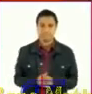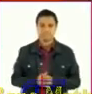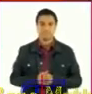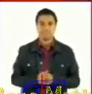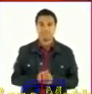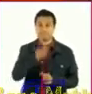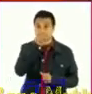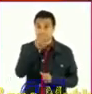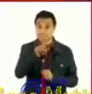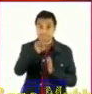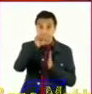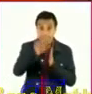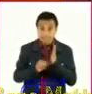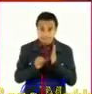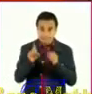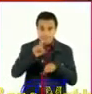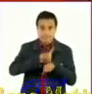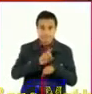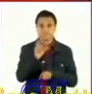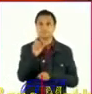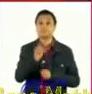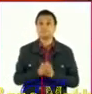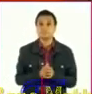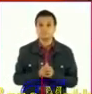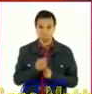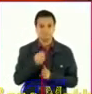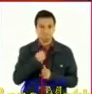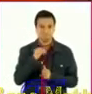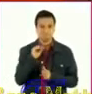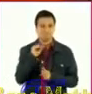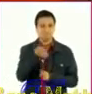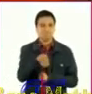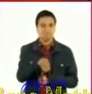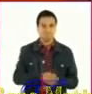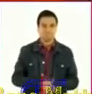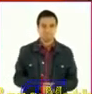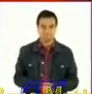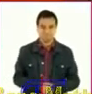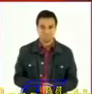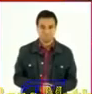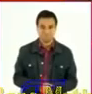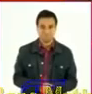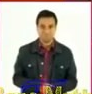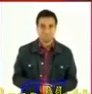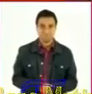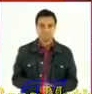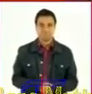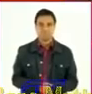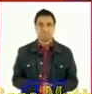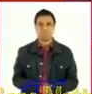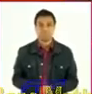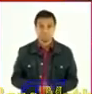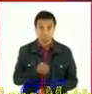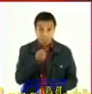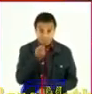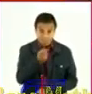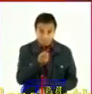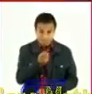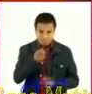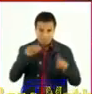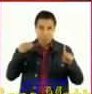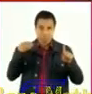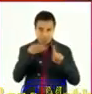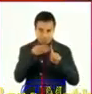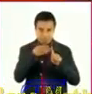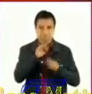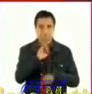el mes y el número de día en el que realizaremos cada acción o tarea. Así nos podemos poner una meta muy clara sobre